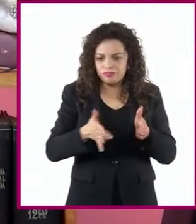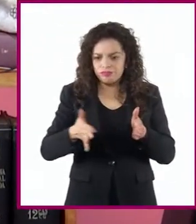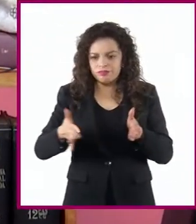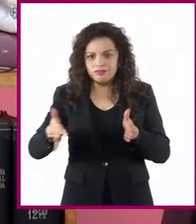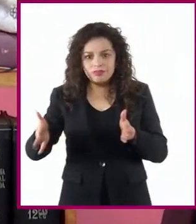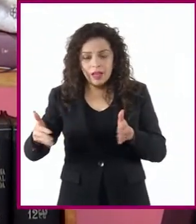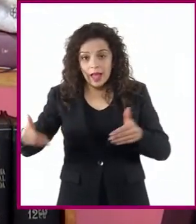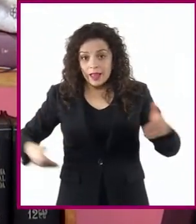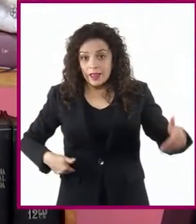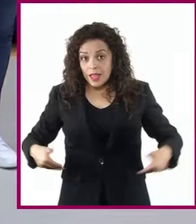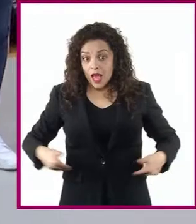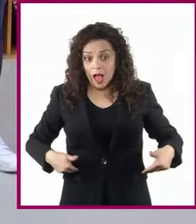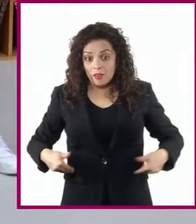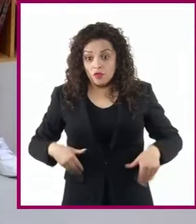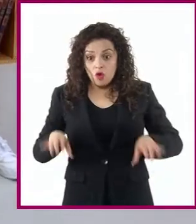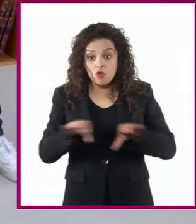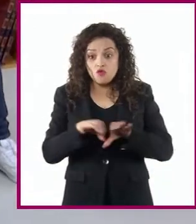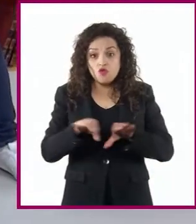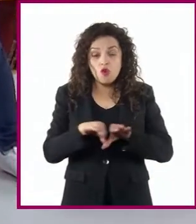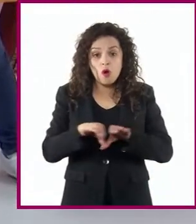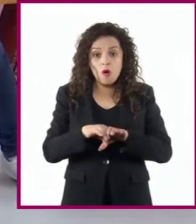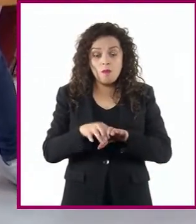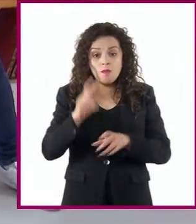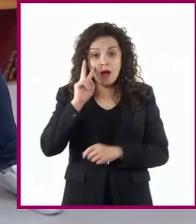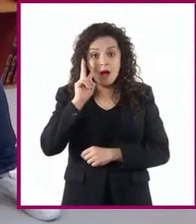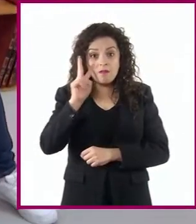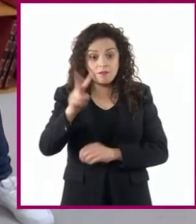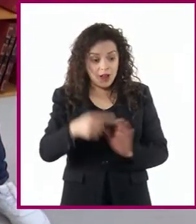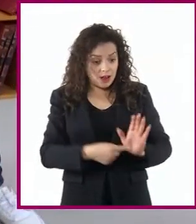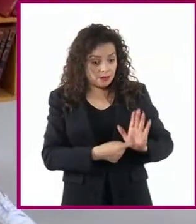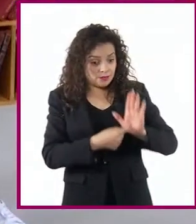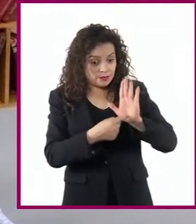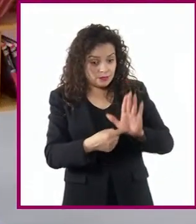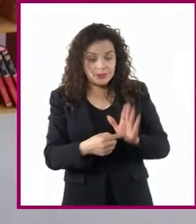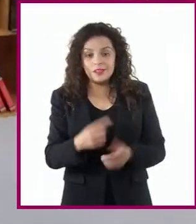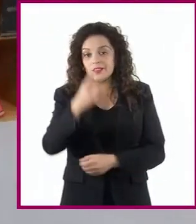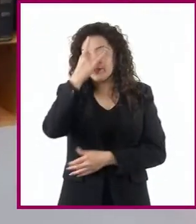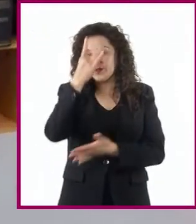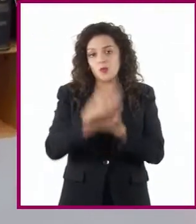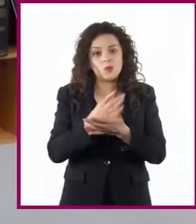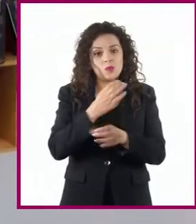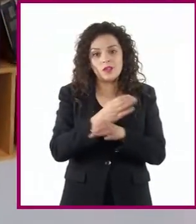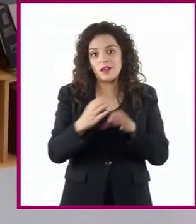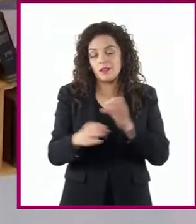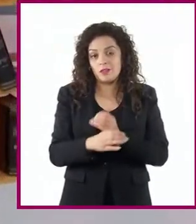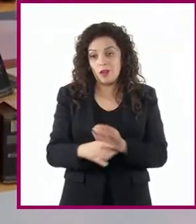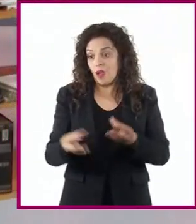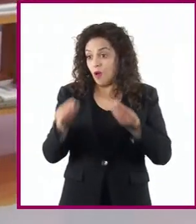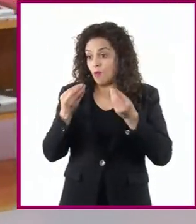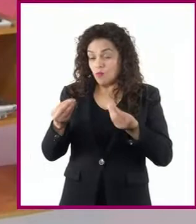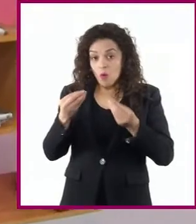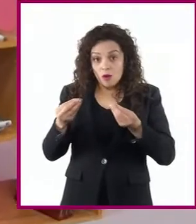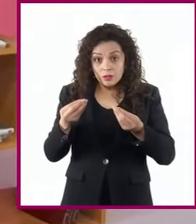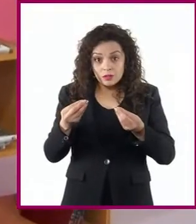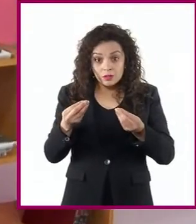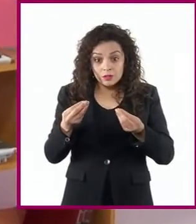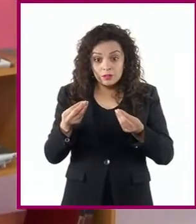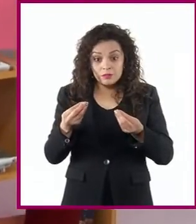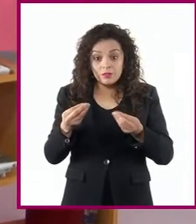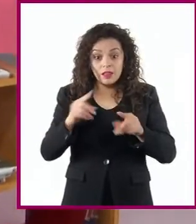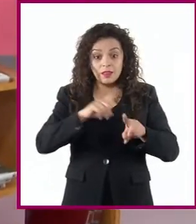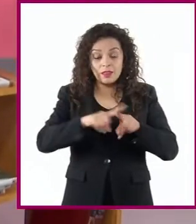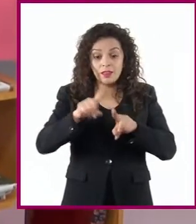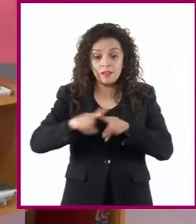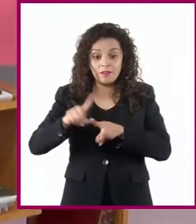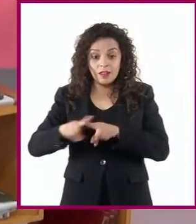se puede representar más que una cosa a la vez. Digamos que no pueden representarse acciones